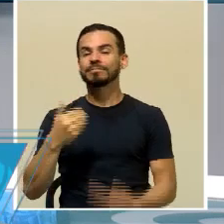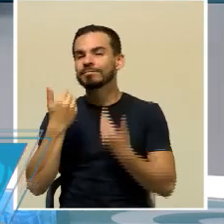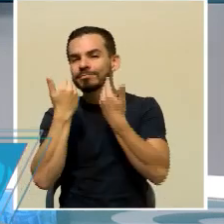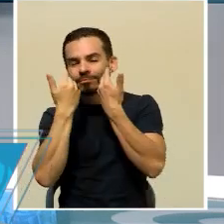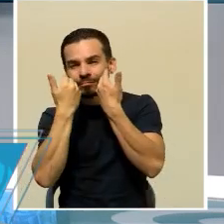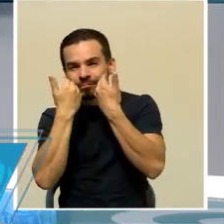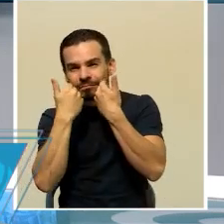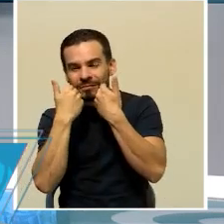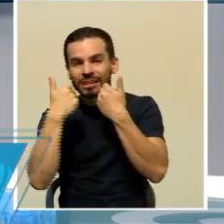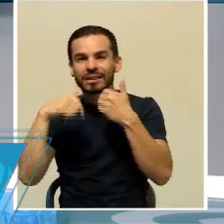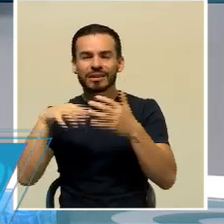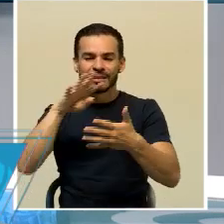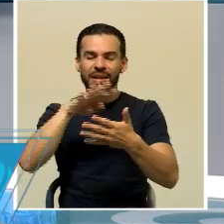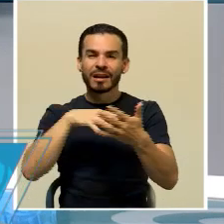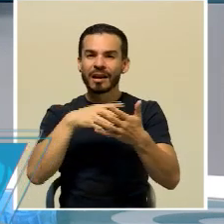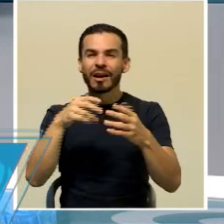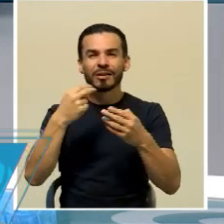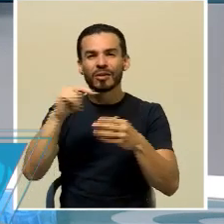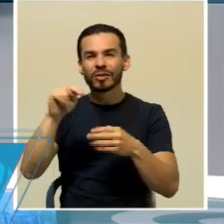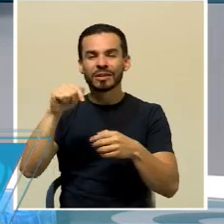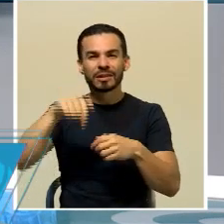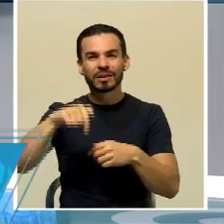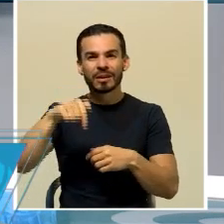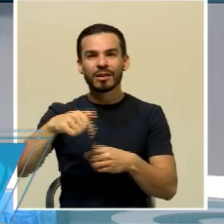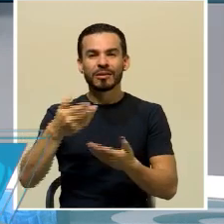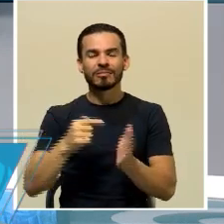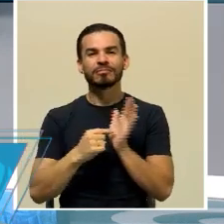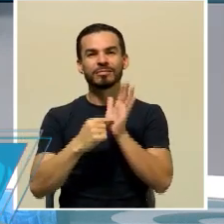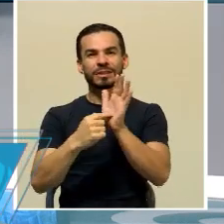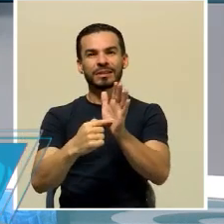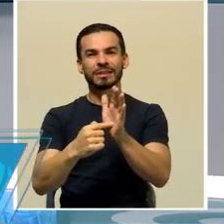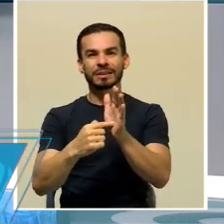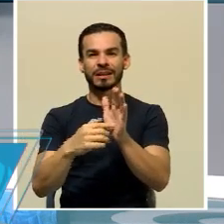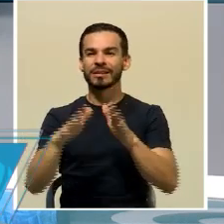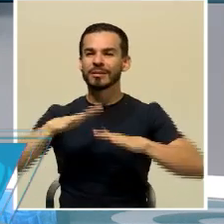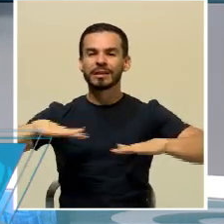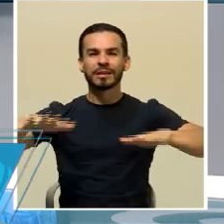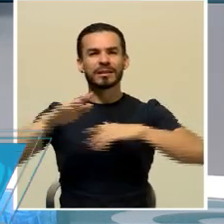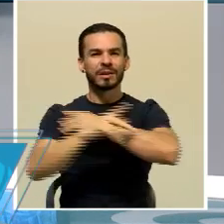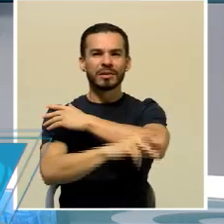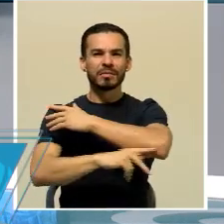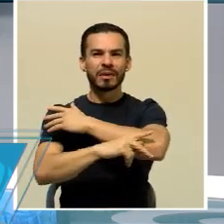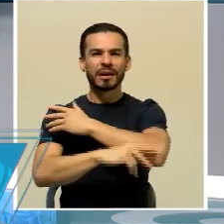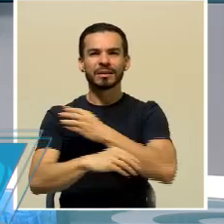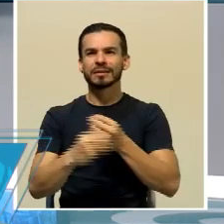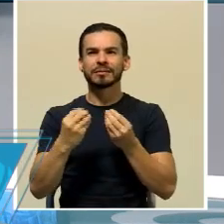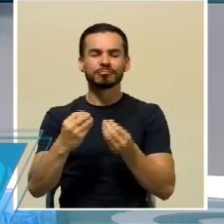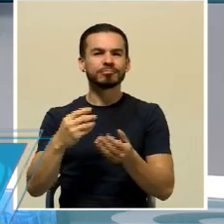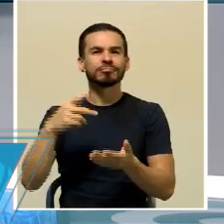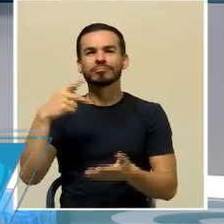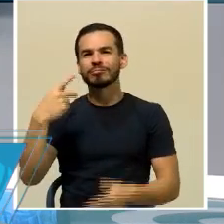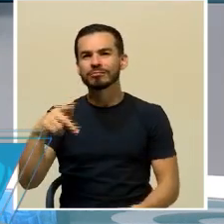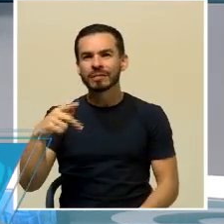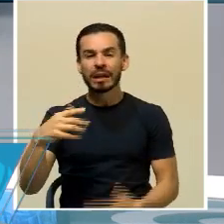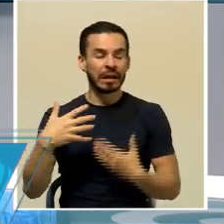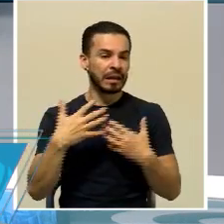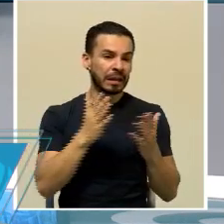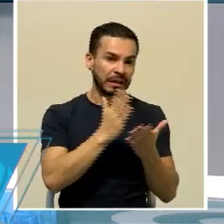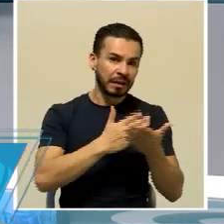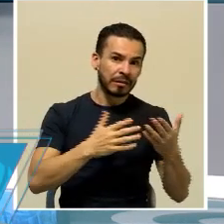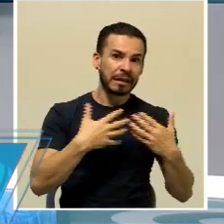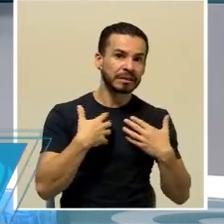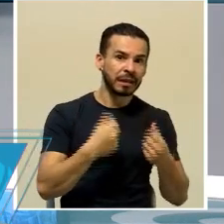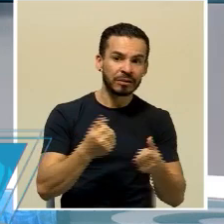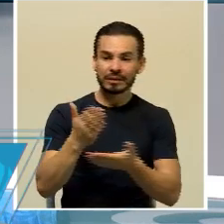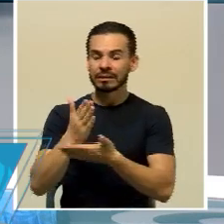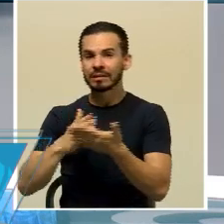Tristemente, la agenda de hoy nos presenta un panorama país de muchísima gravedad en la salud y